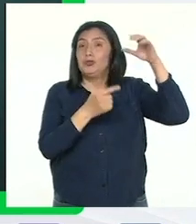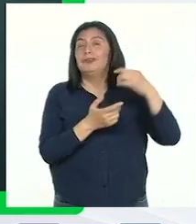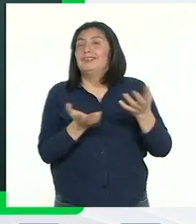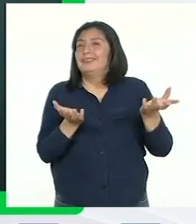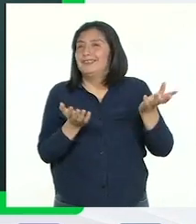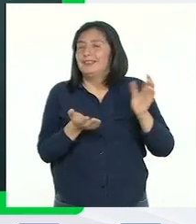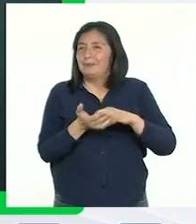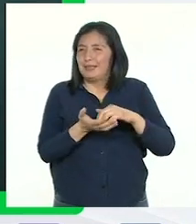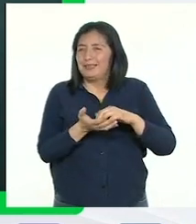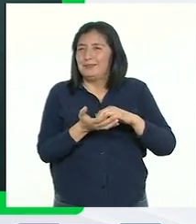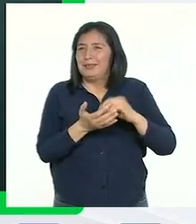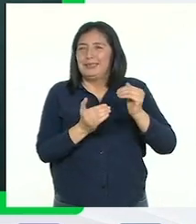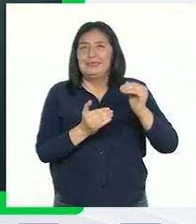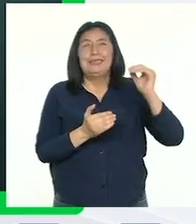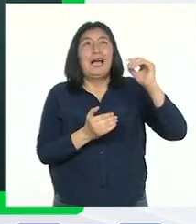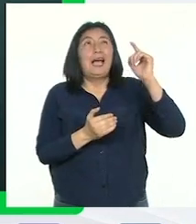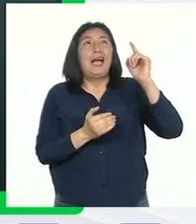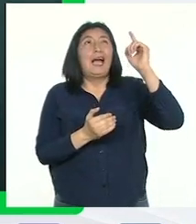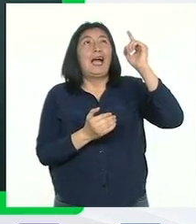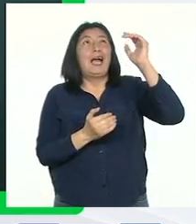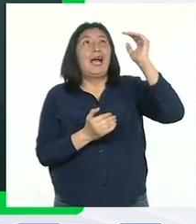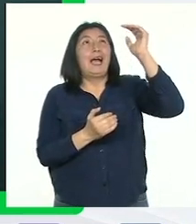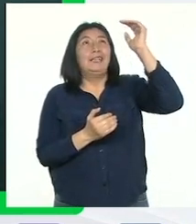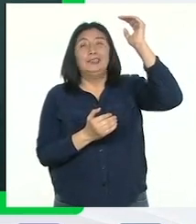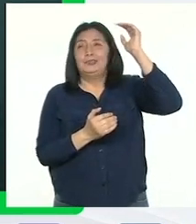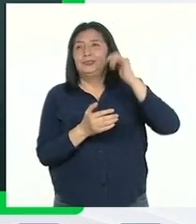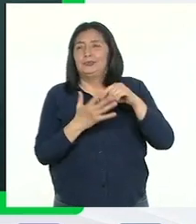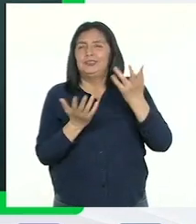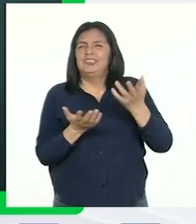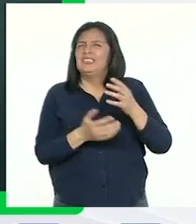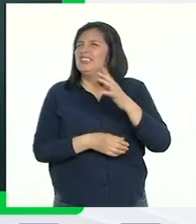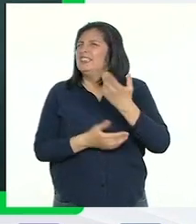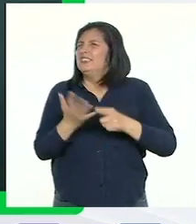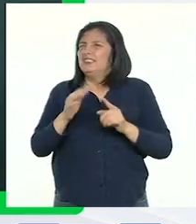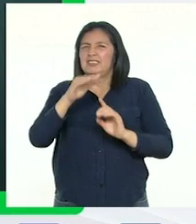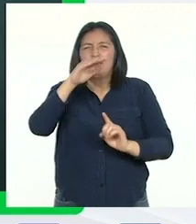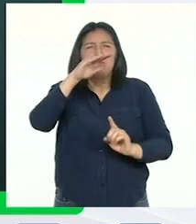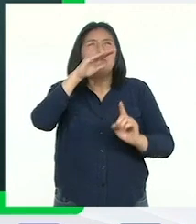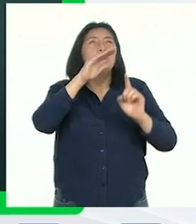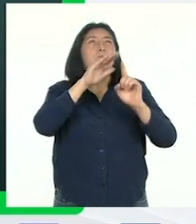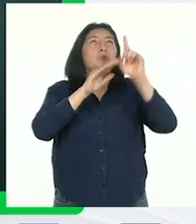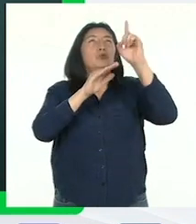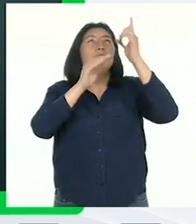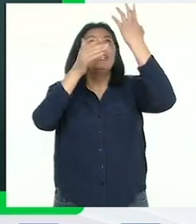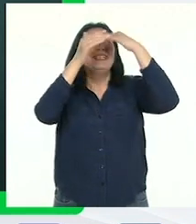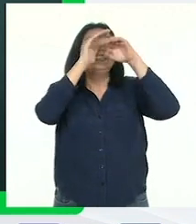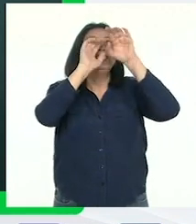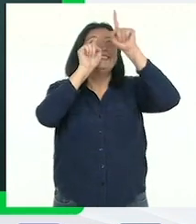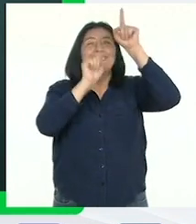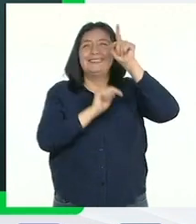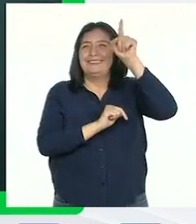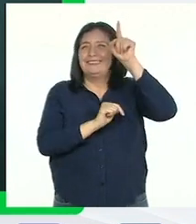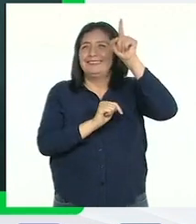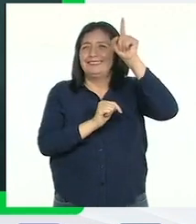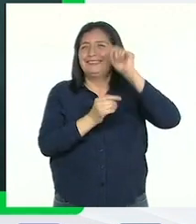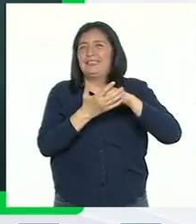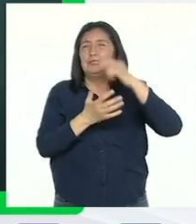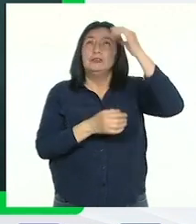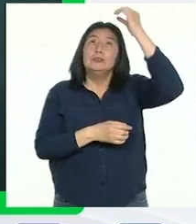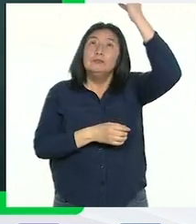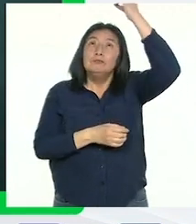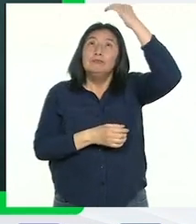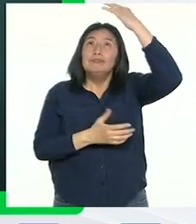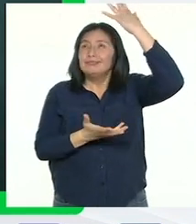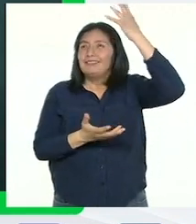vez más alto cerca del cenit. El cenit es ese punto imaginario en el cielo que está directamente sobre